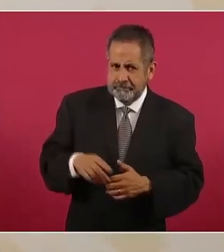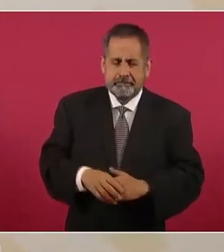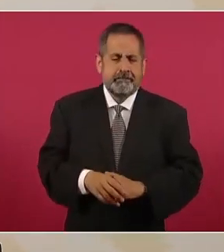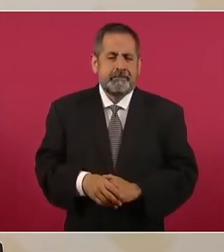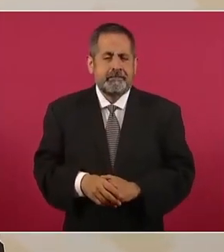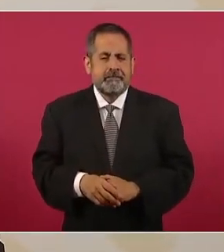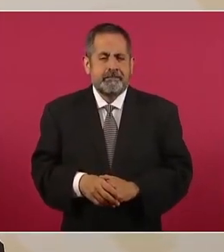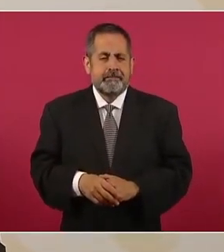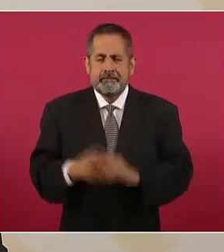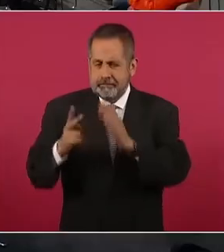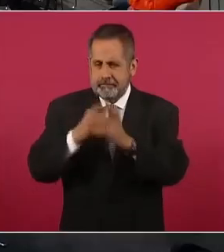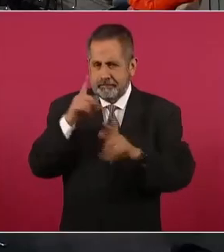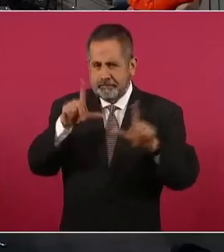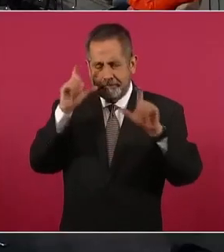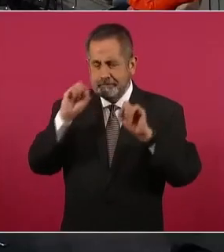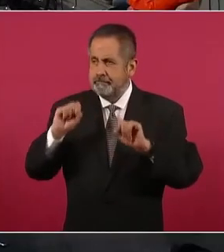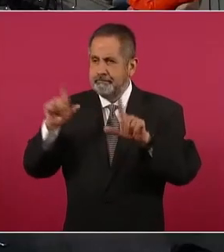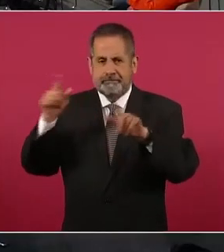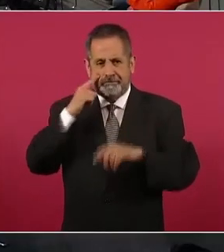Pónganlo otra vez.